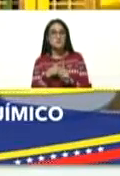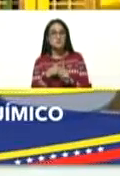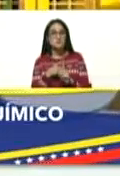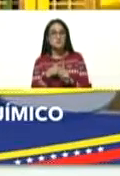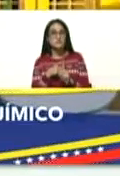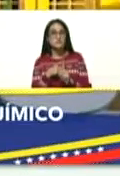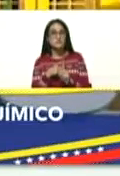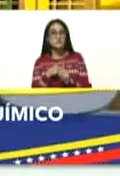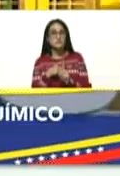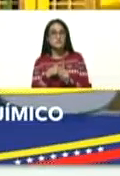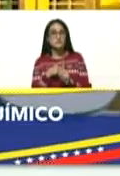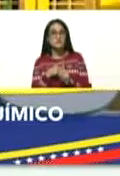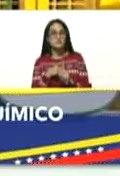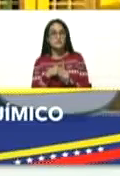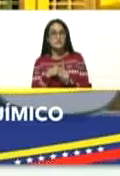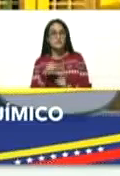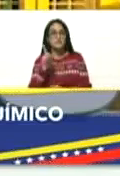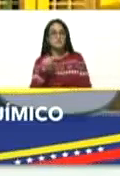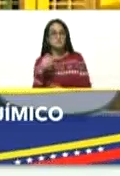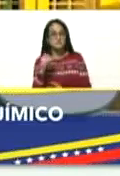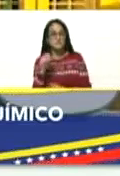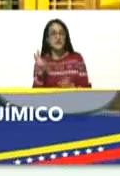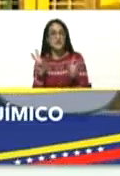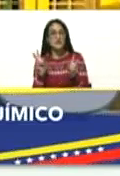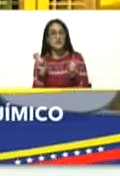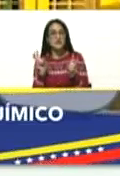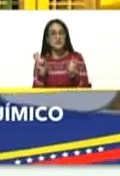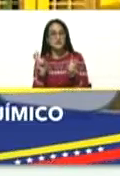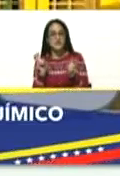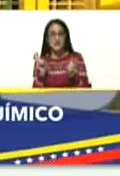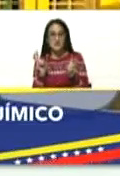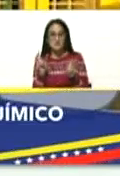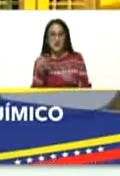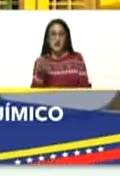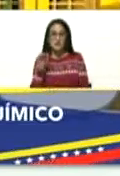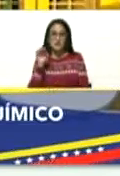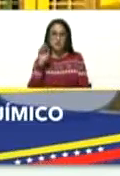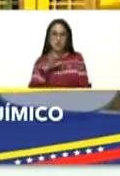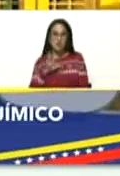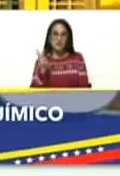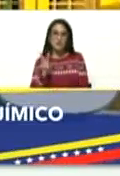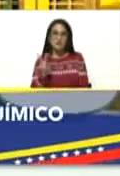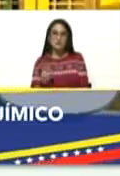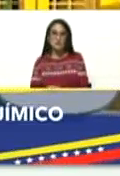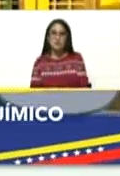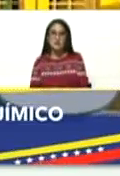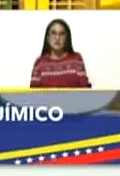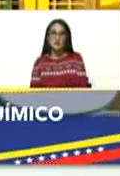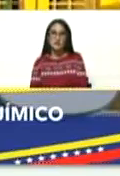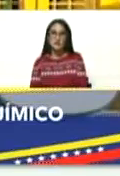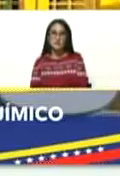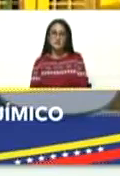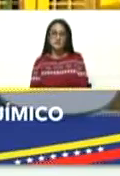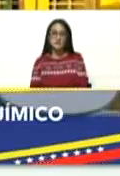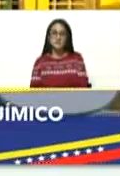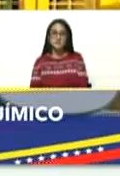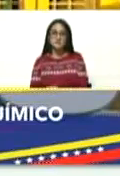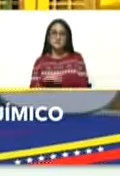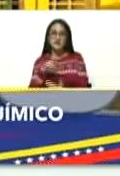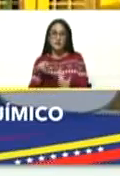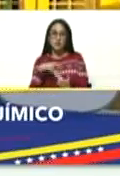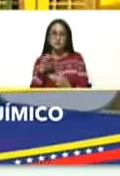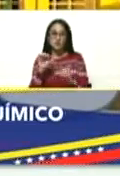Y está el gran tema, el tema de temas hacia el futuro de Venezuela. La gran revolución científica